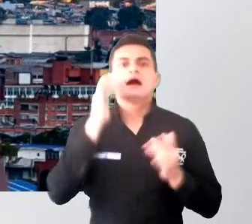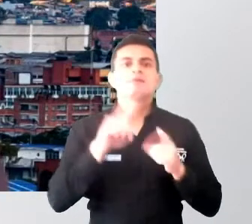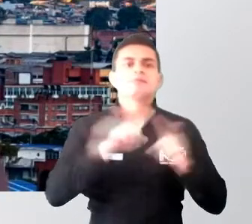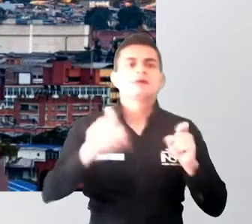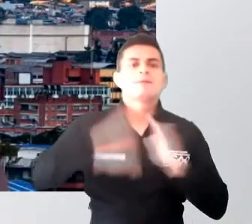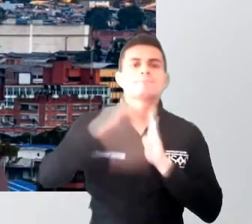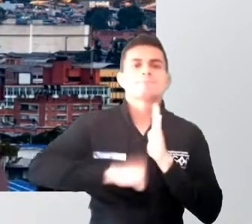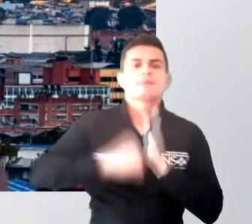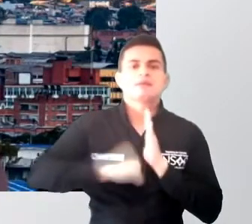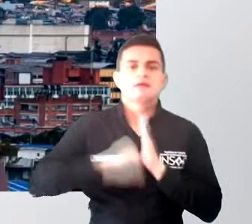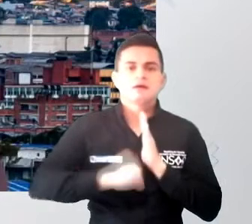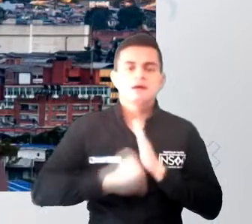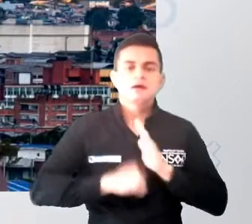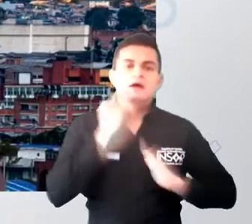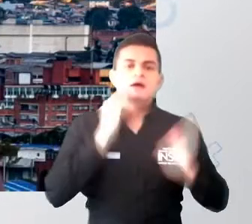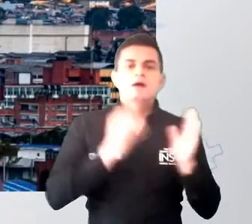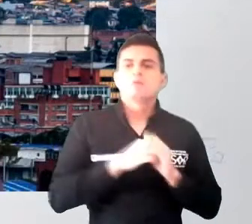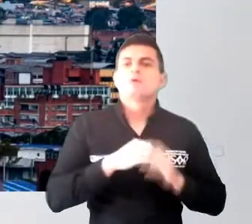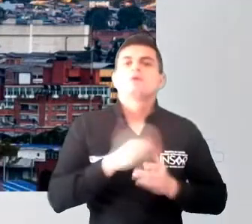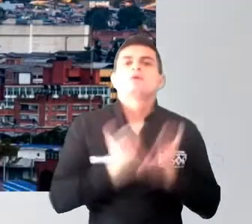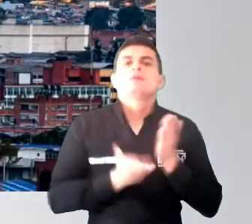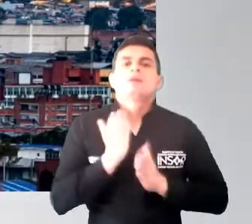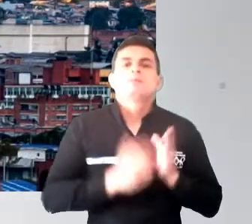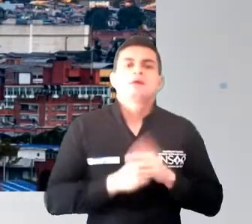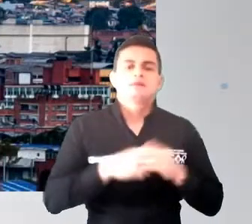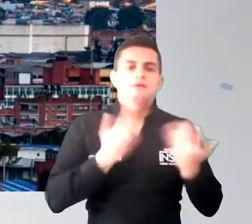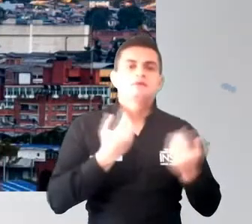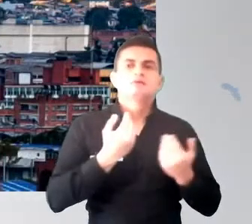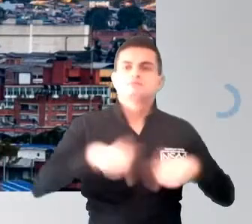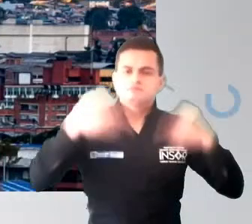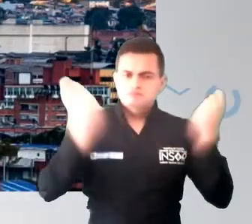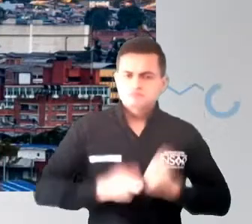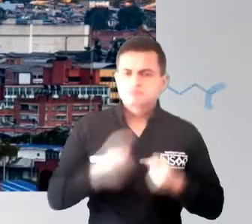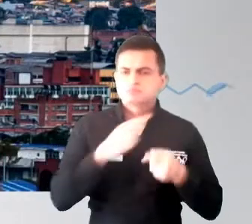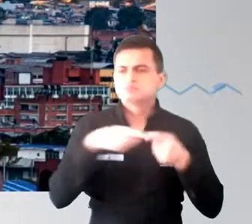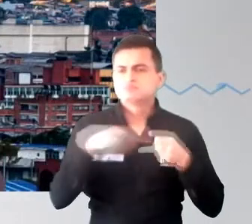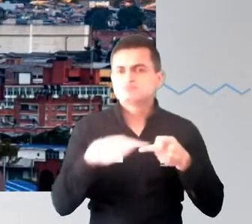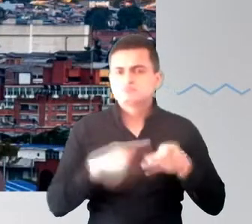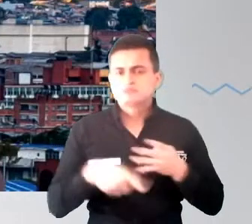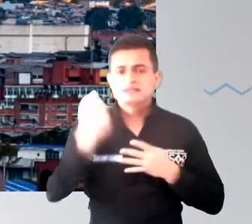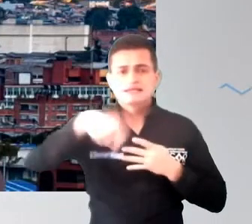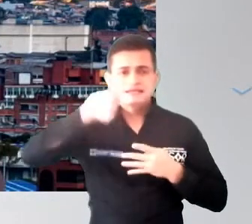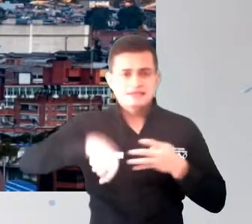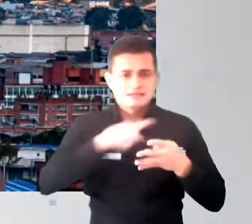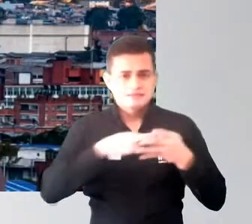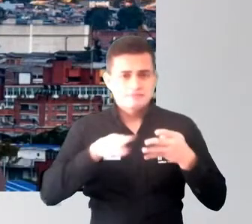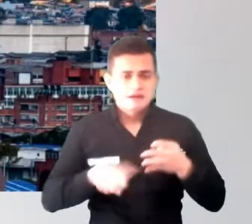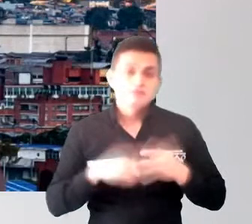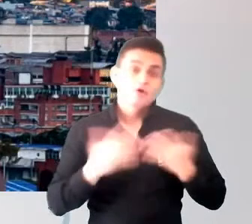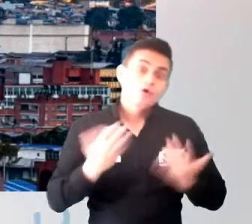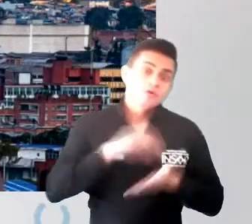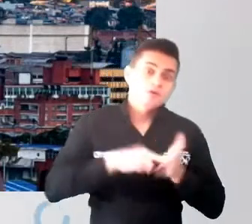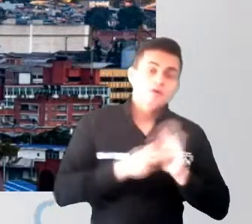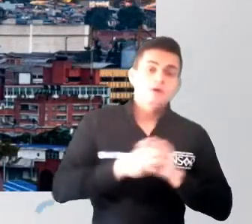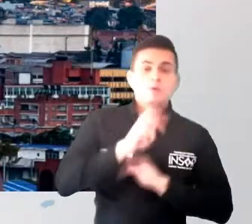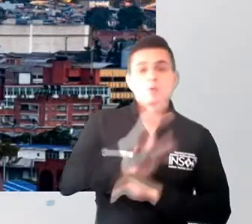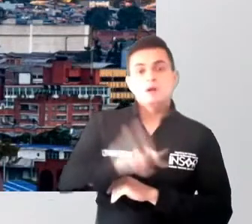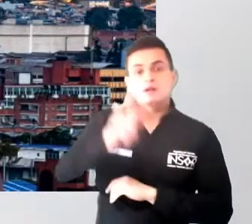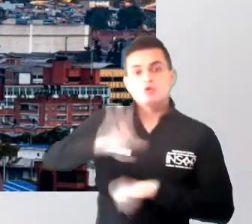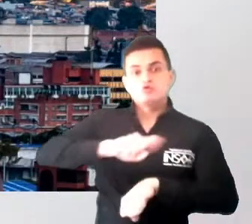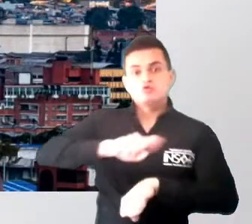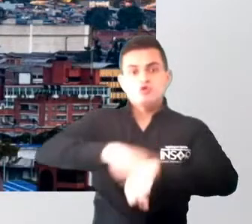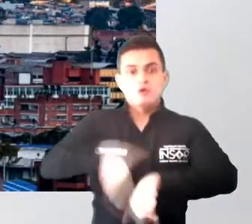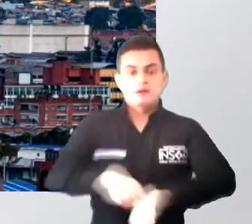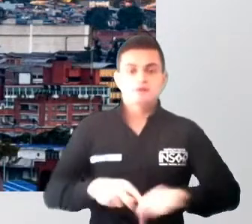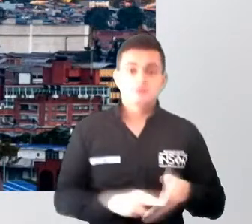48 horas de clase en el semestre, 16 semanas. Entonces, no es las 3 horas de clase,